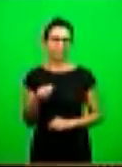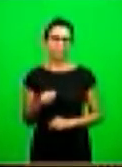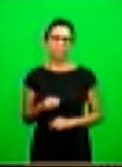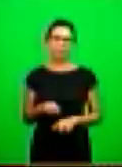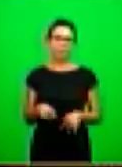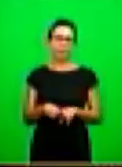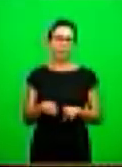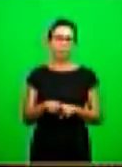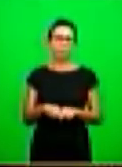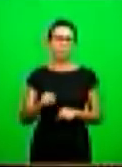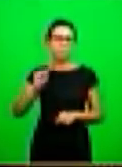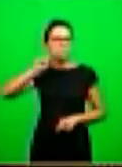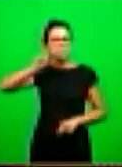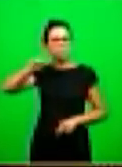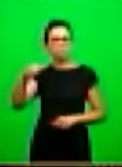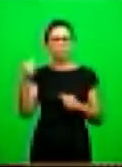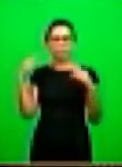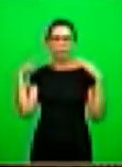como